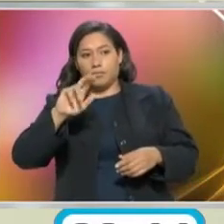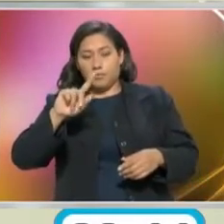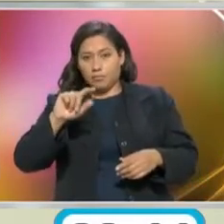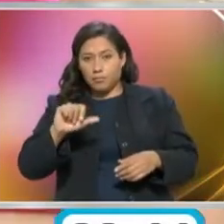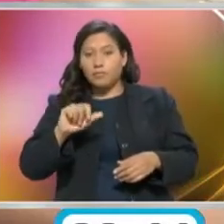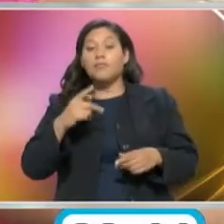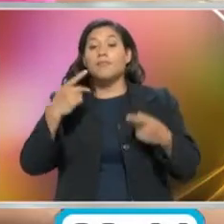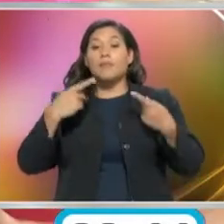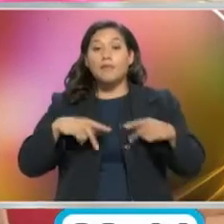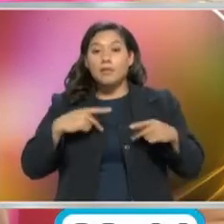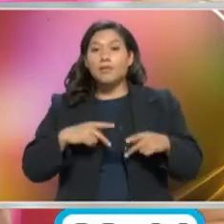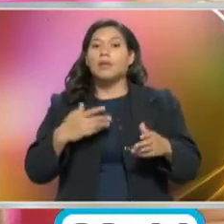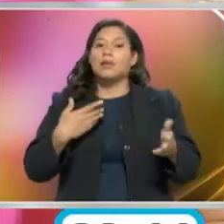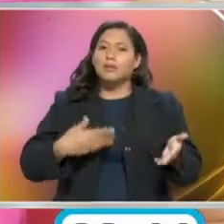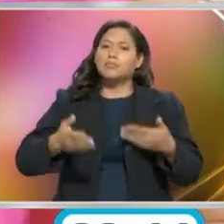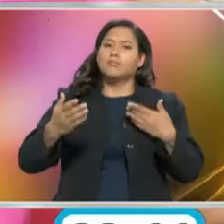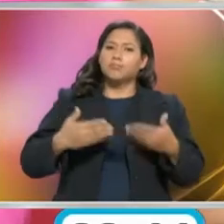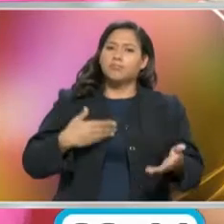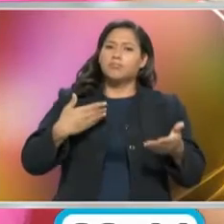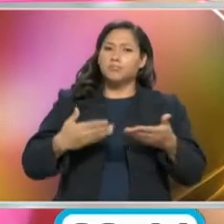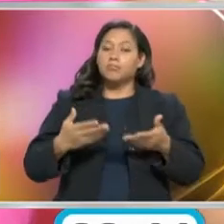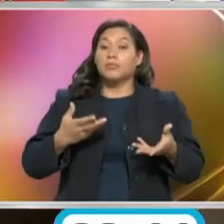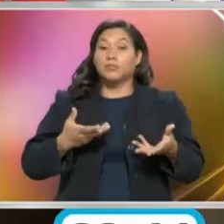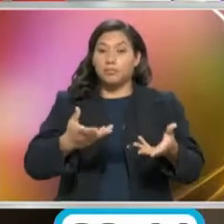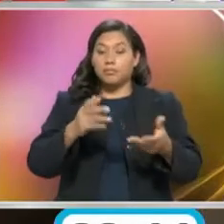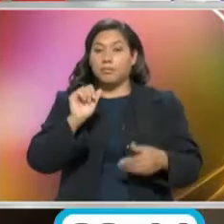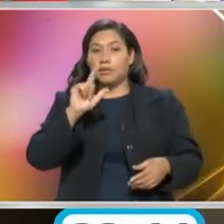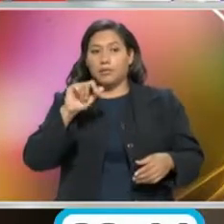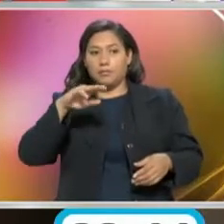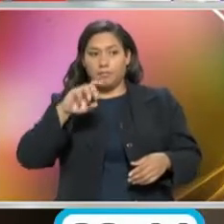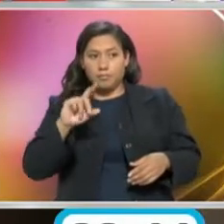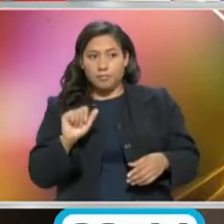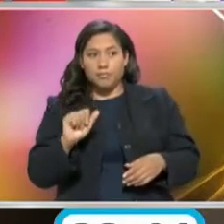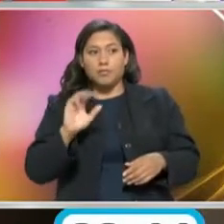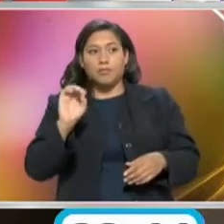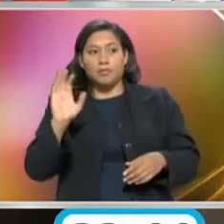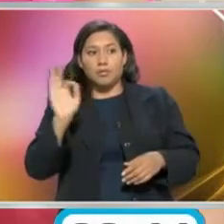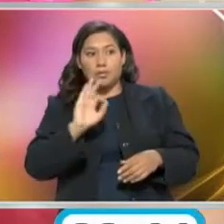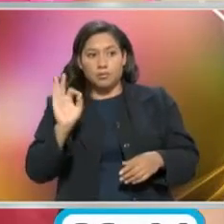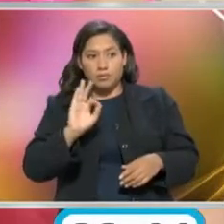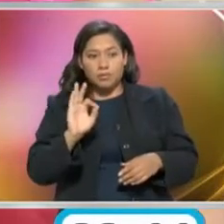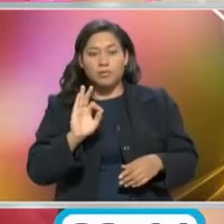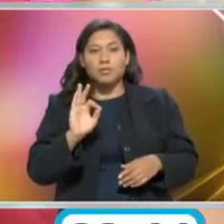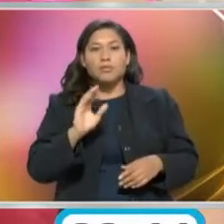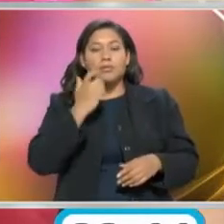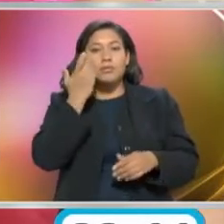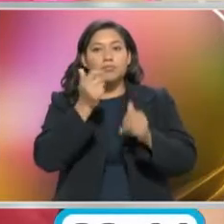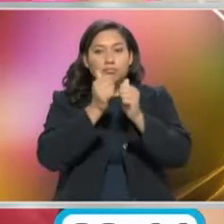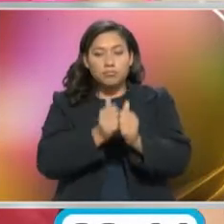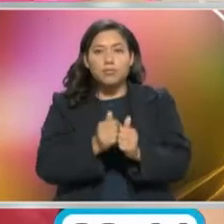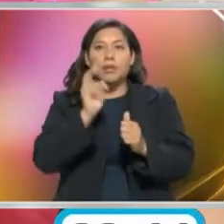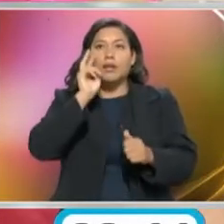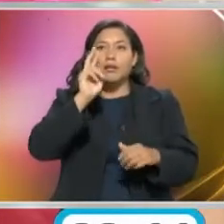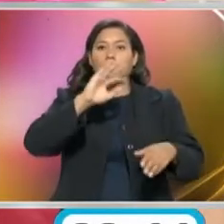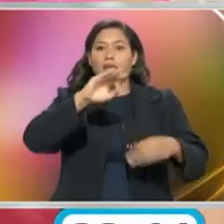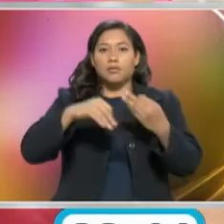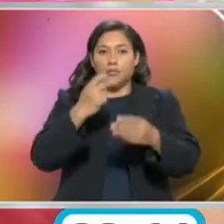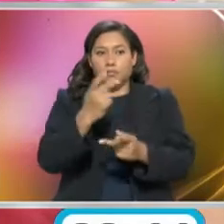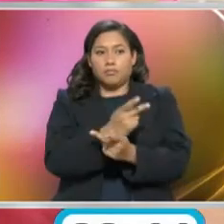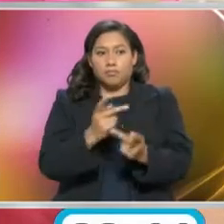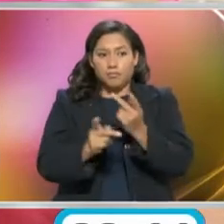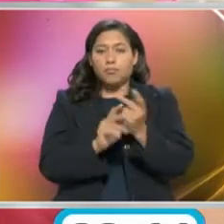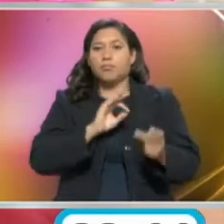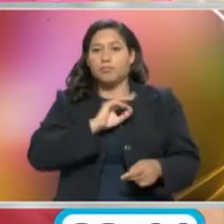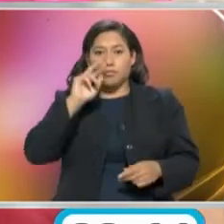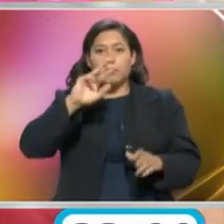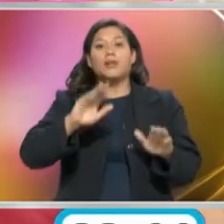que esté caminando o rondando por las calles, ¿no? de la Alameda, o que quizás realmente pues quiera quedarse a ver toda esta producción, ¿no? Puede